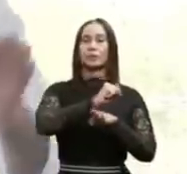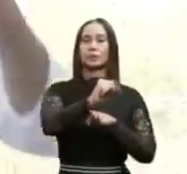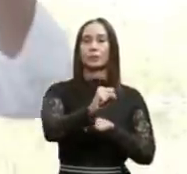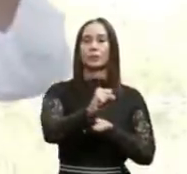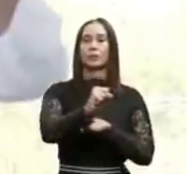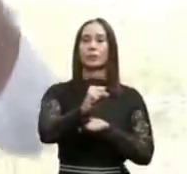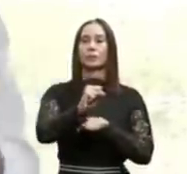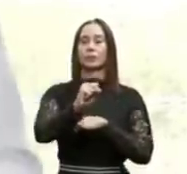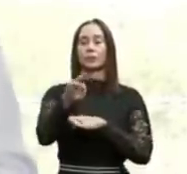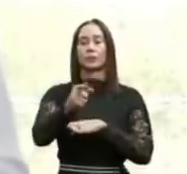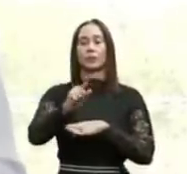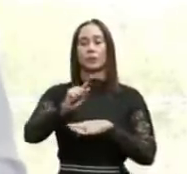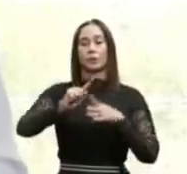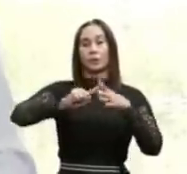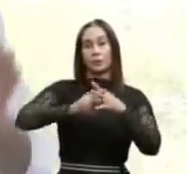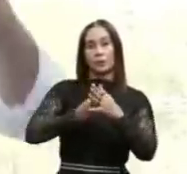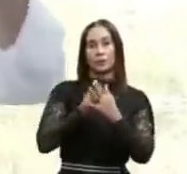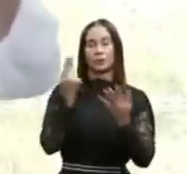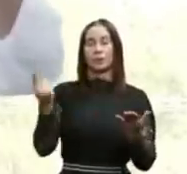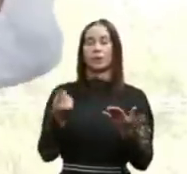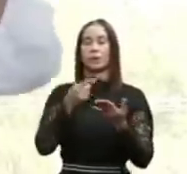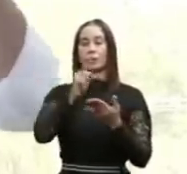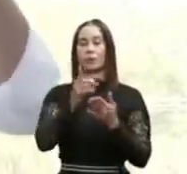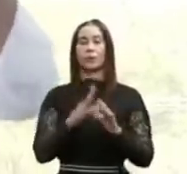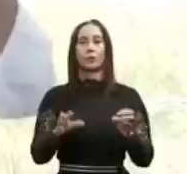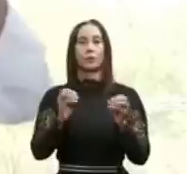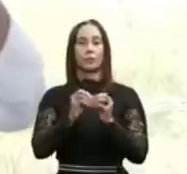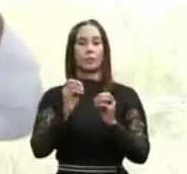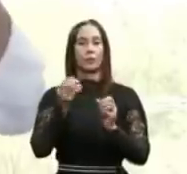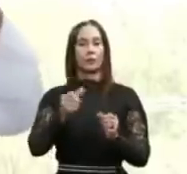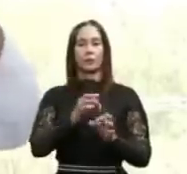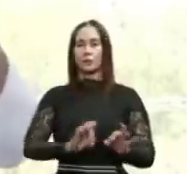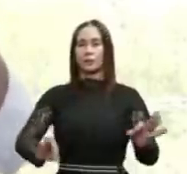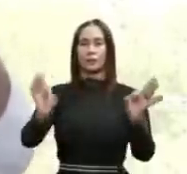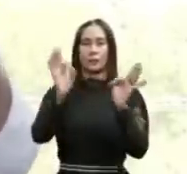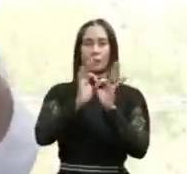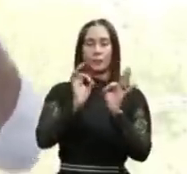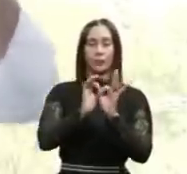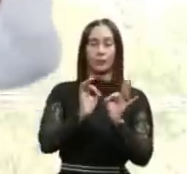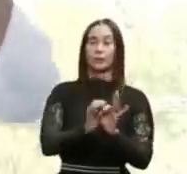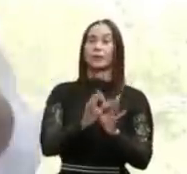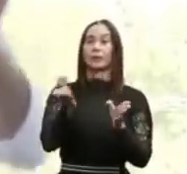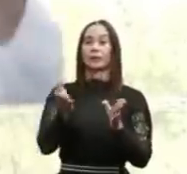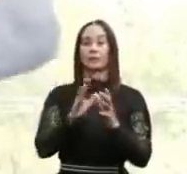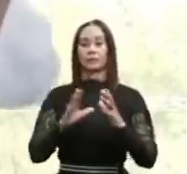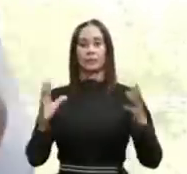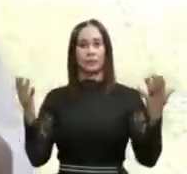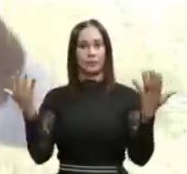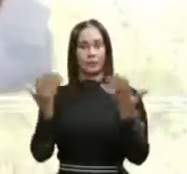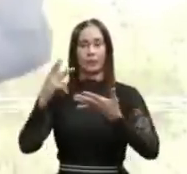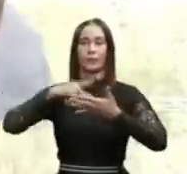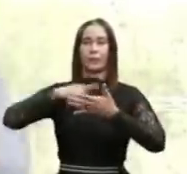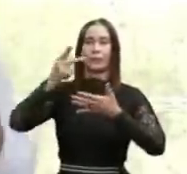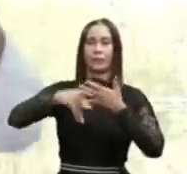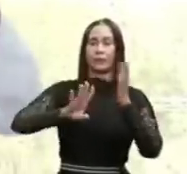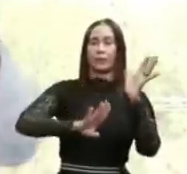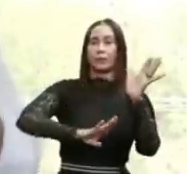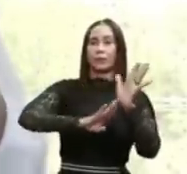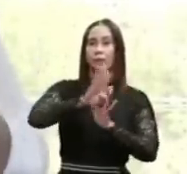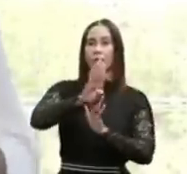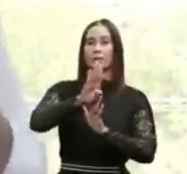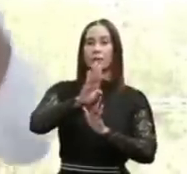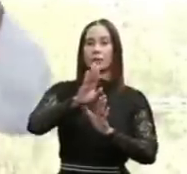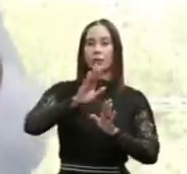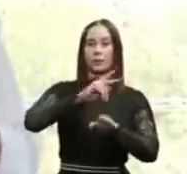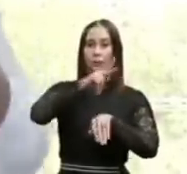ha sido concebido como uno de los pilares sobre los que estamos basando el gran proyecto de desarrollo